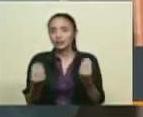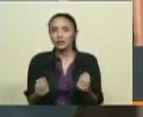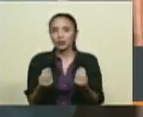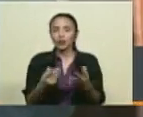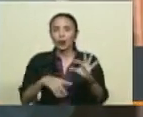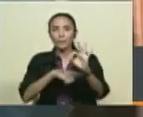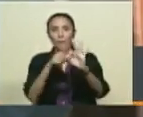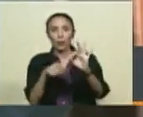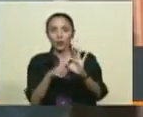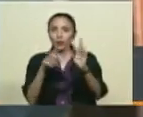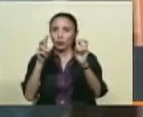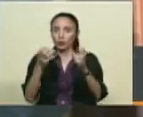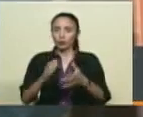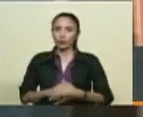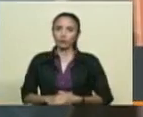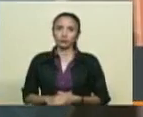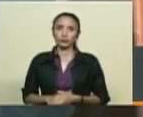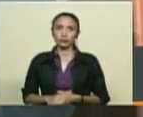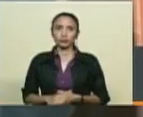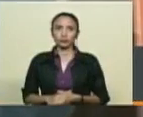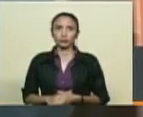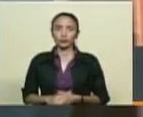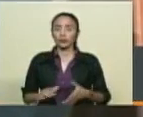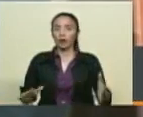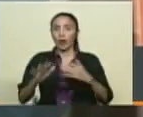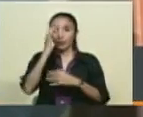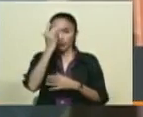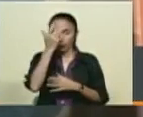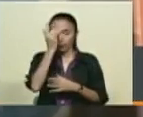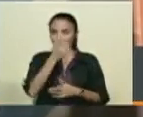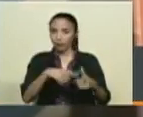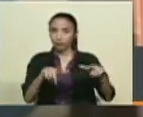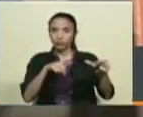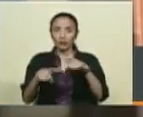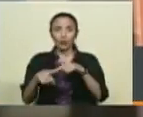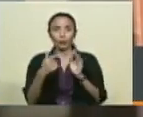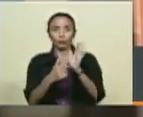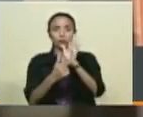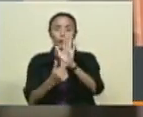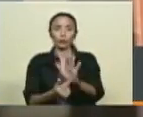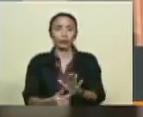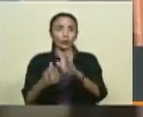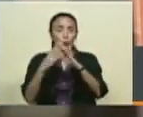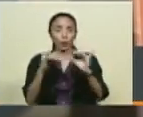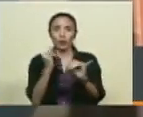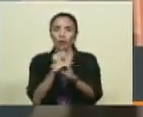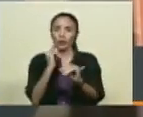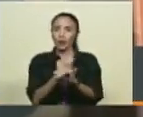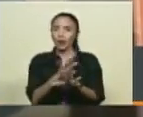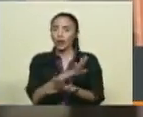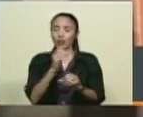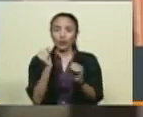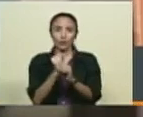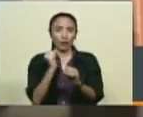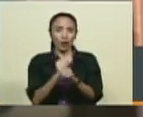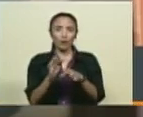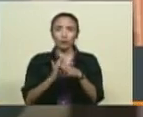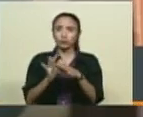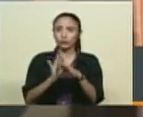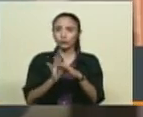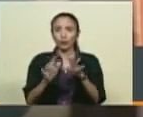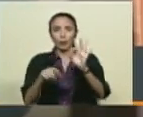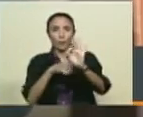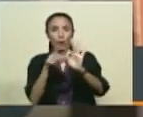petro, criptomoneda venezolana, ya en febrero saldrá al mercado a trabajar